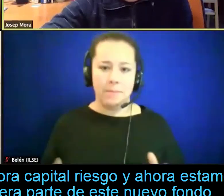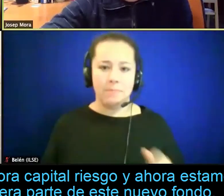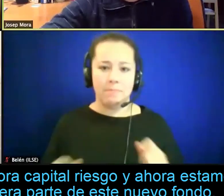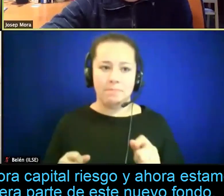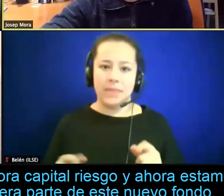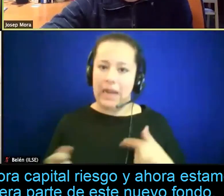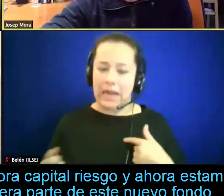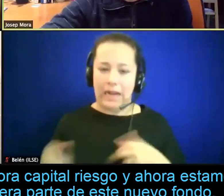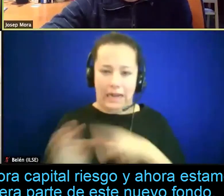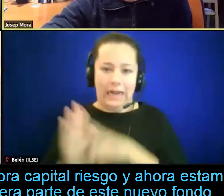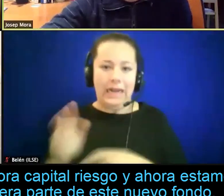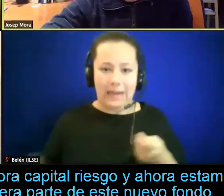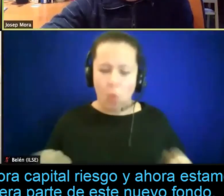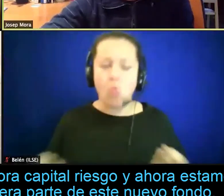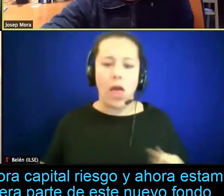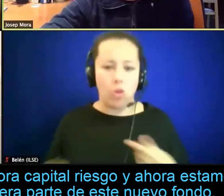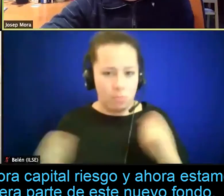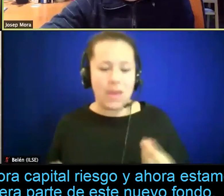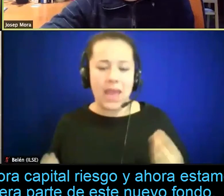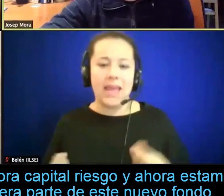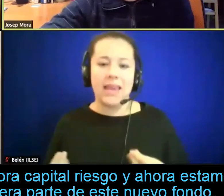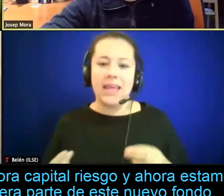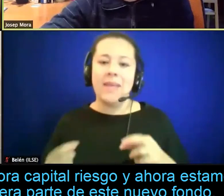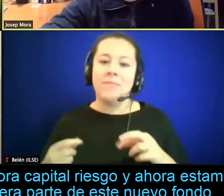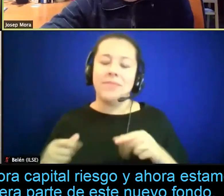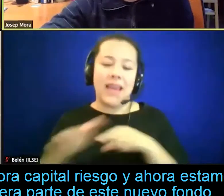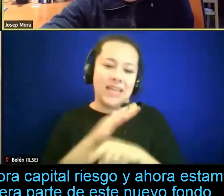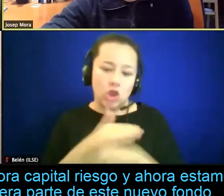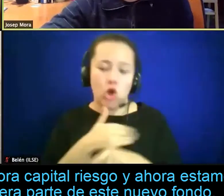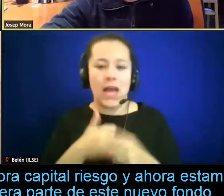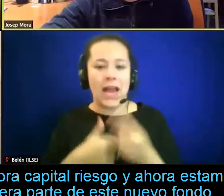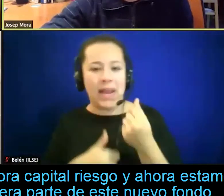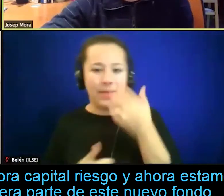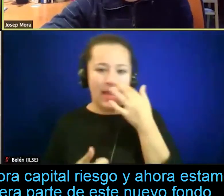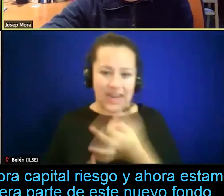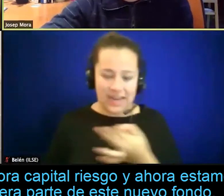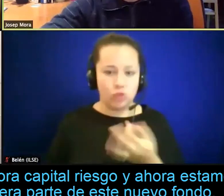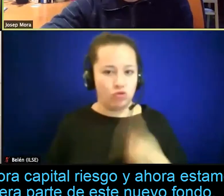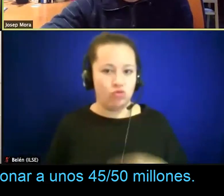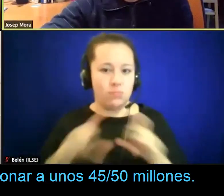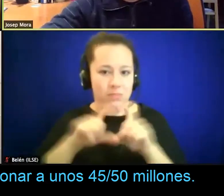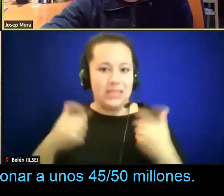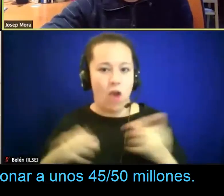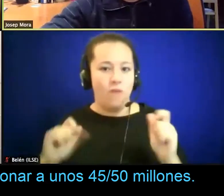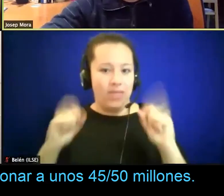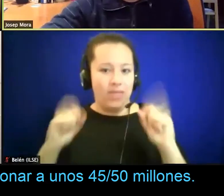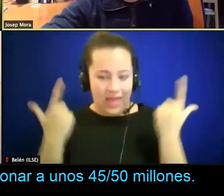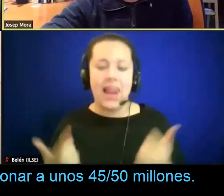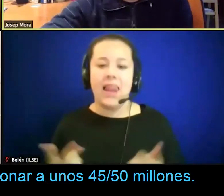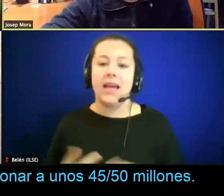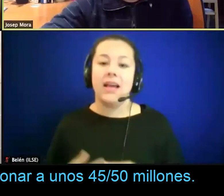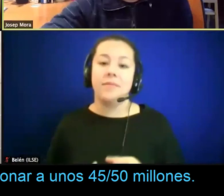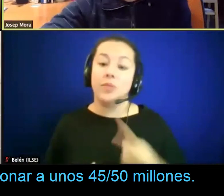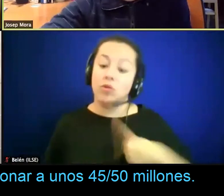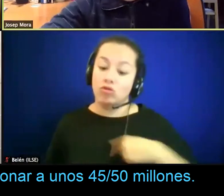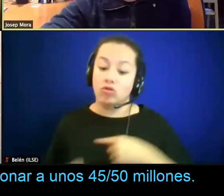como gestora de capital riesgo. Y ahora estamos cerrando lo que sería la primera parte del fundraising de este nuevo fondo, que ya pasaremos a gestionar